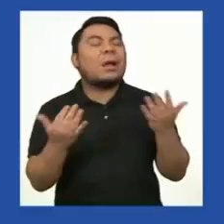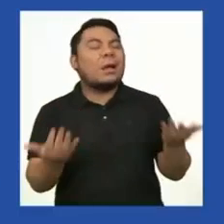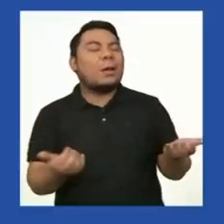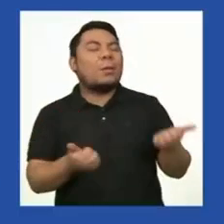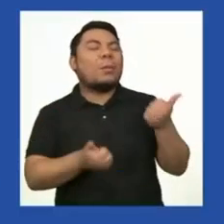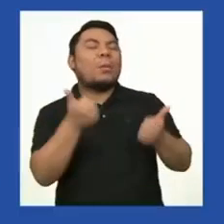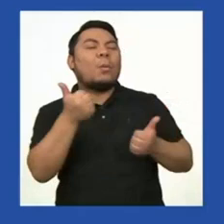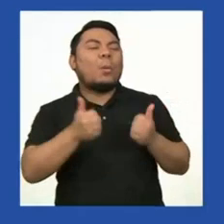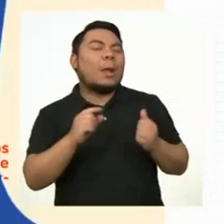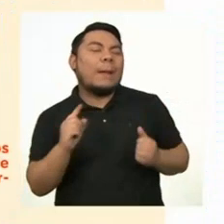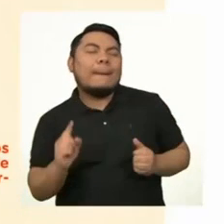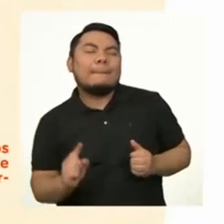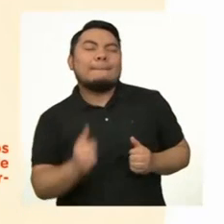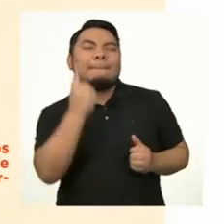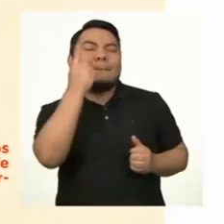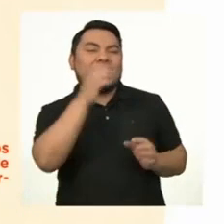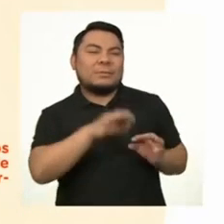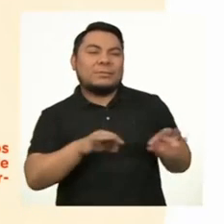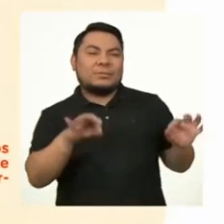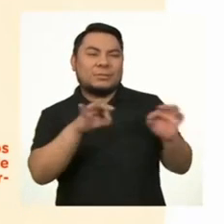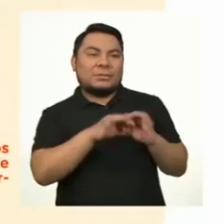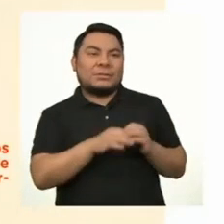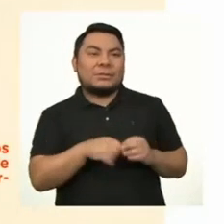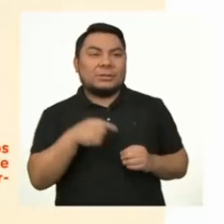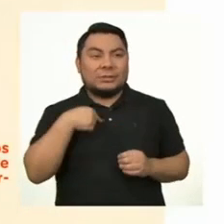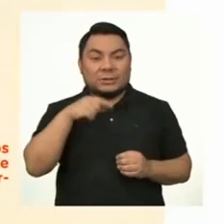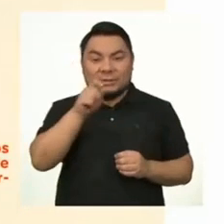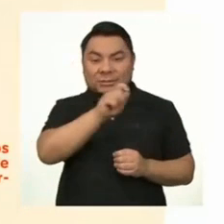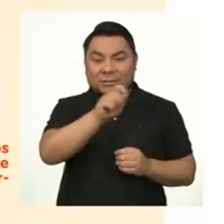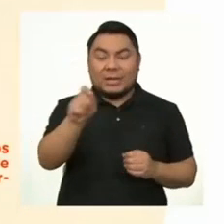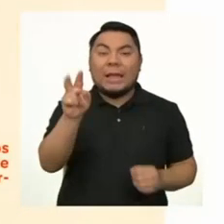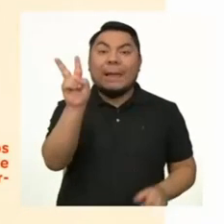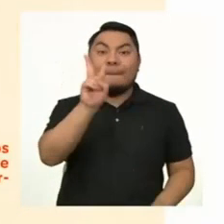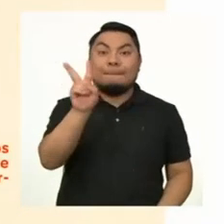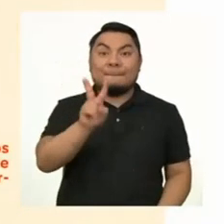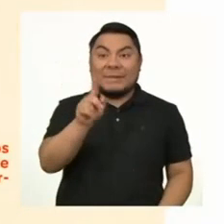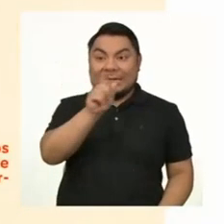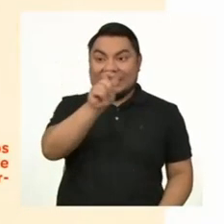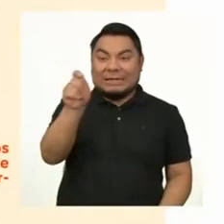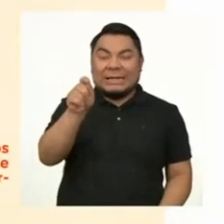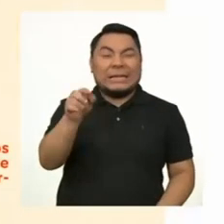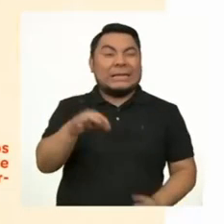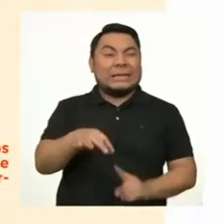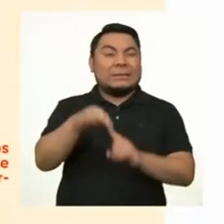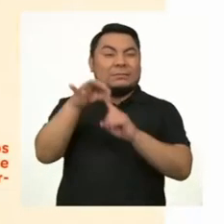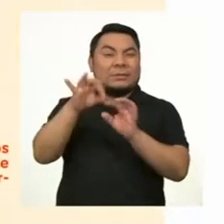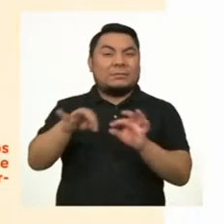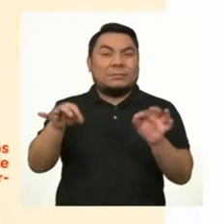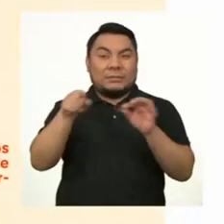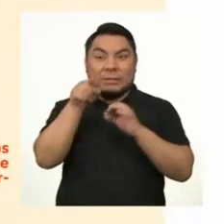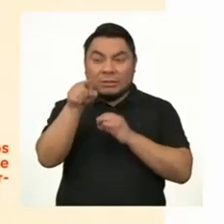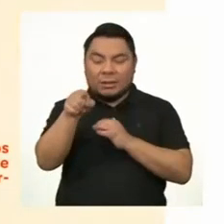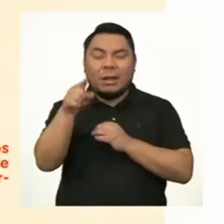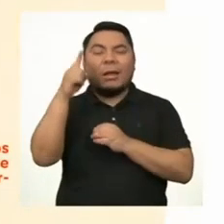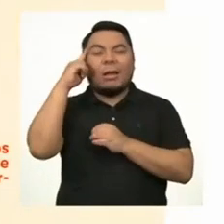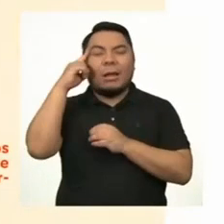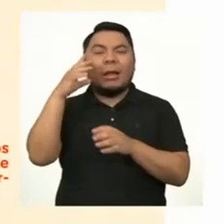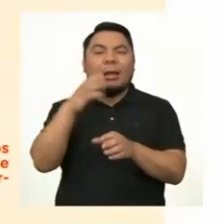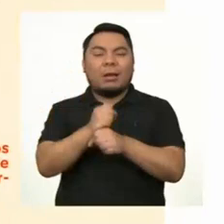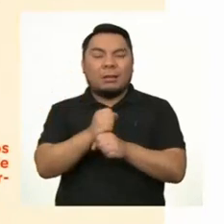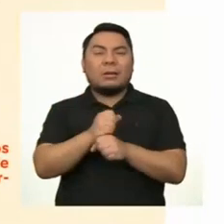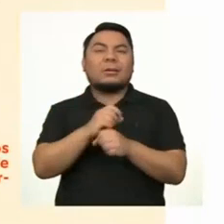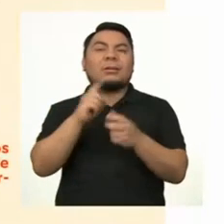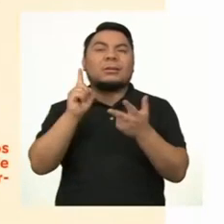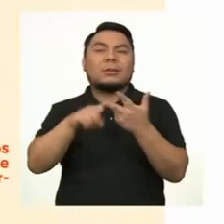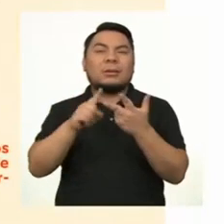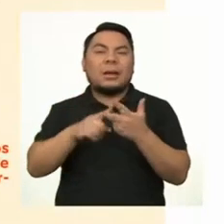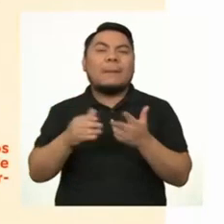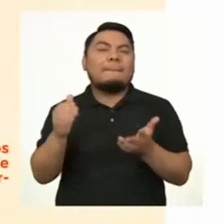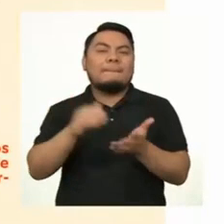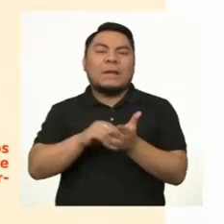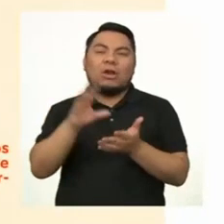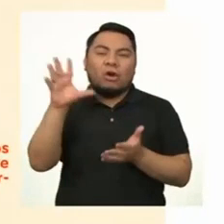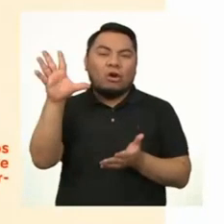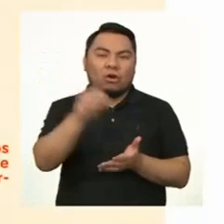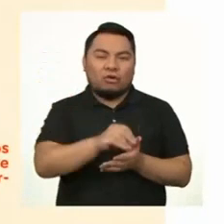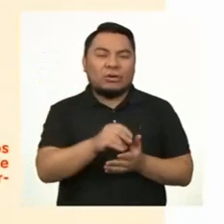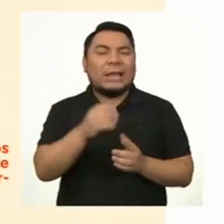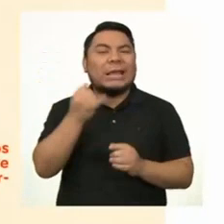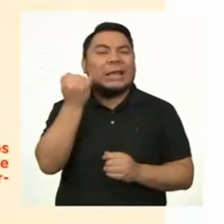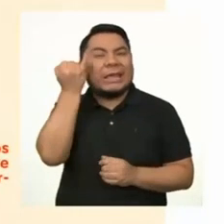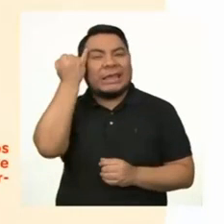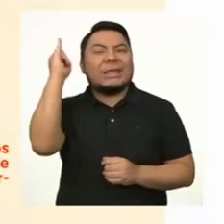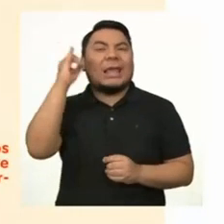claves? Estas que he resaltado en verde. A partir de ellas podemos concluir la proposición más general.